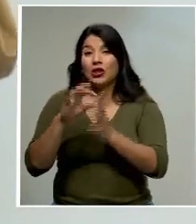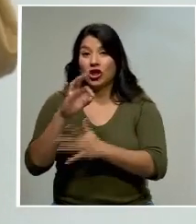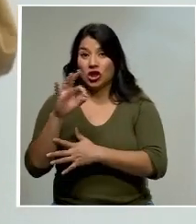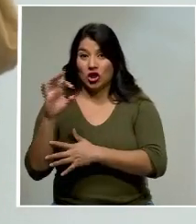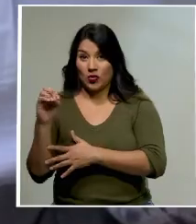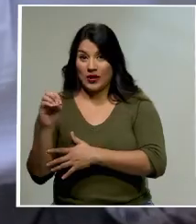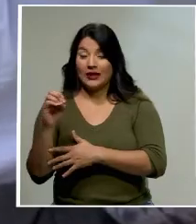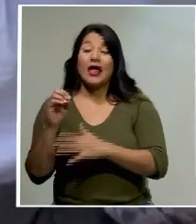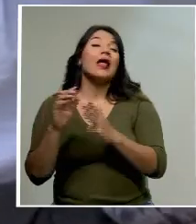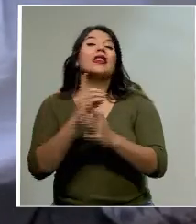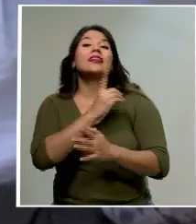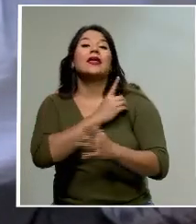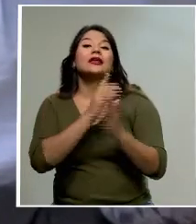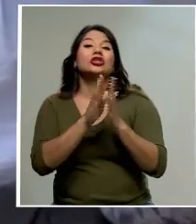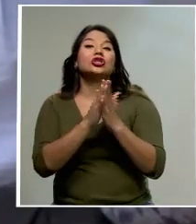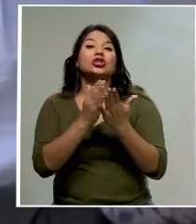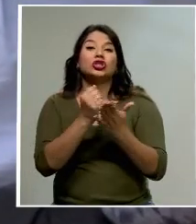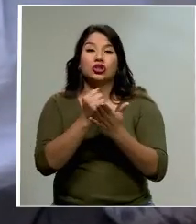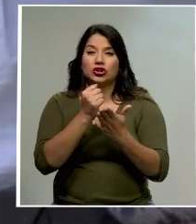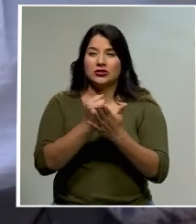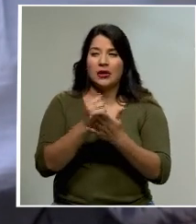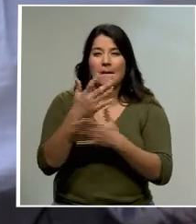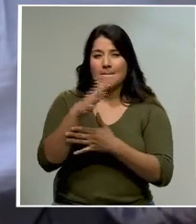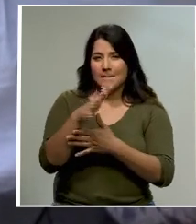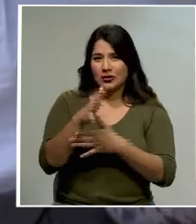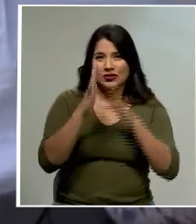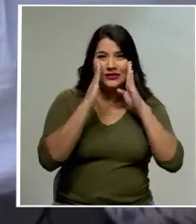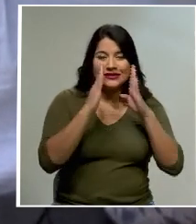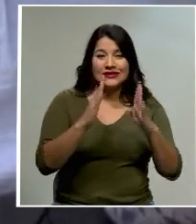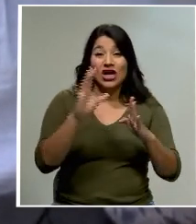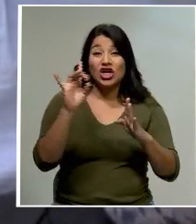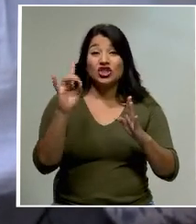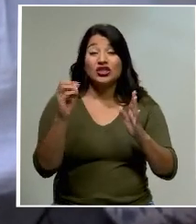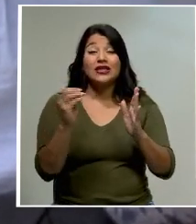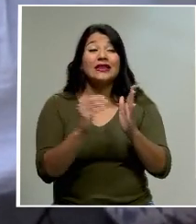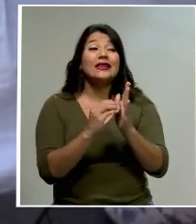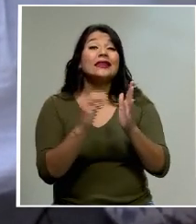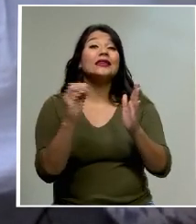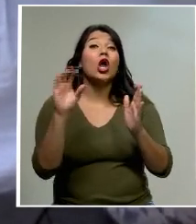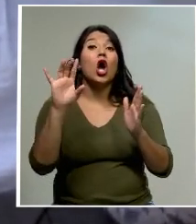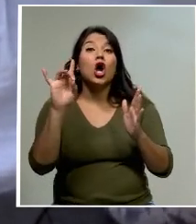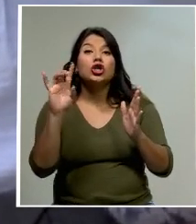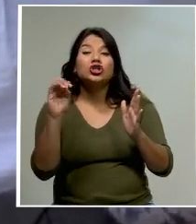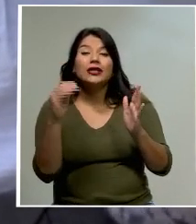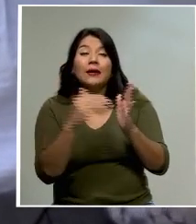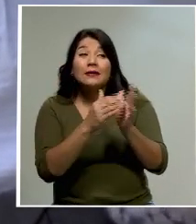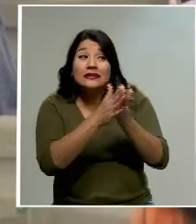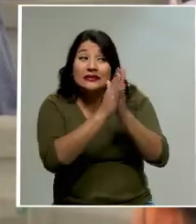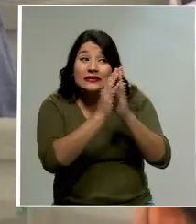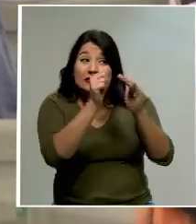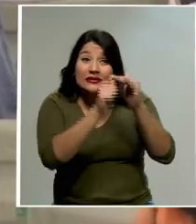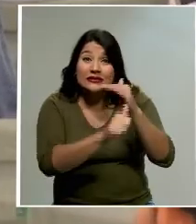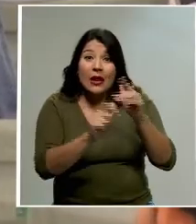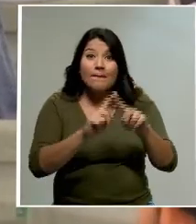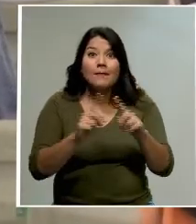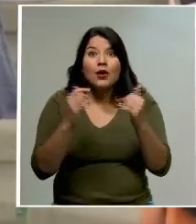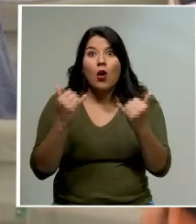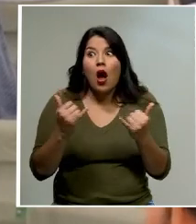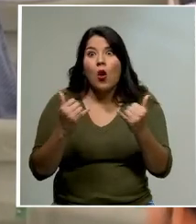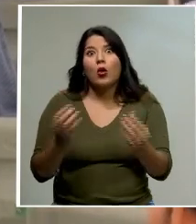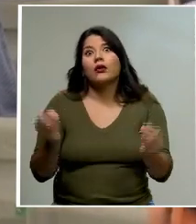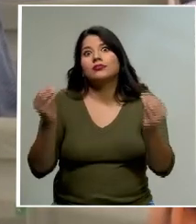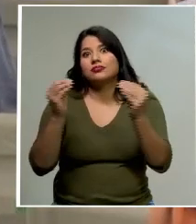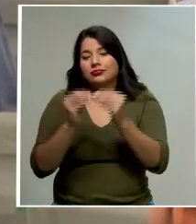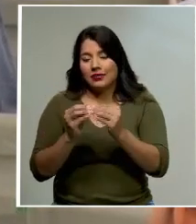contabilizó aproximadamente 80,000 solicitudes de refugiados. Sin embargo, eso se incrementó en la actual crisis en el país